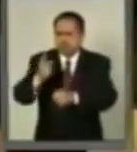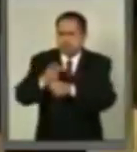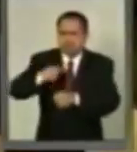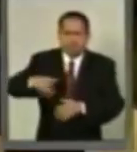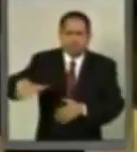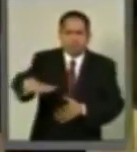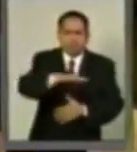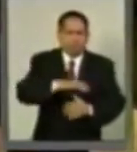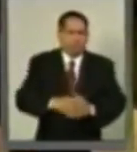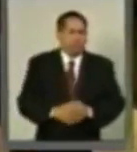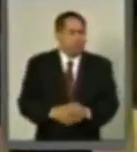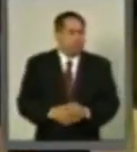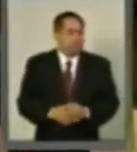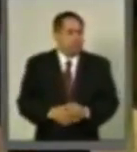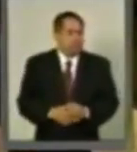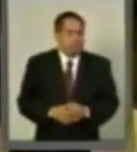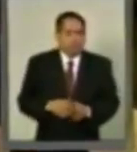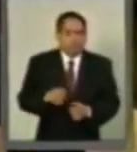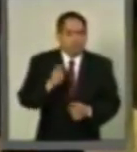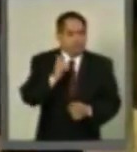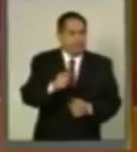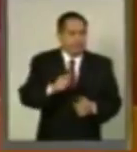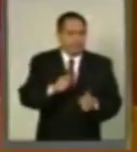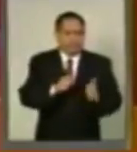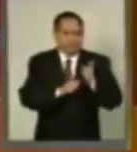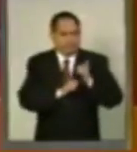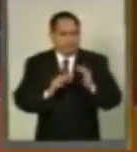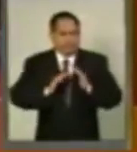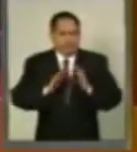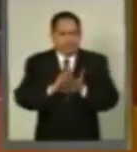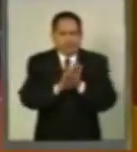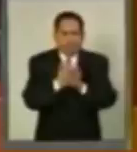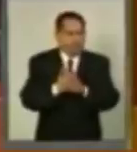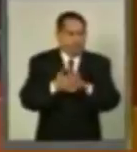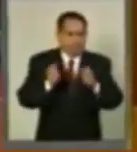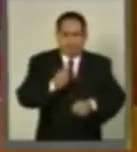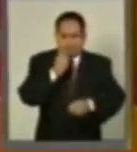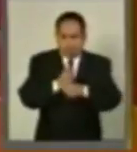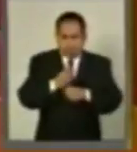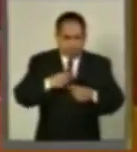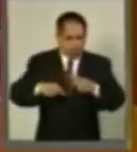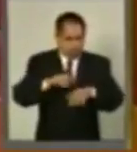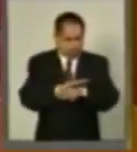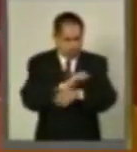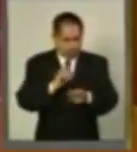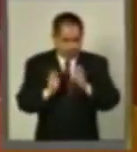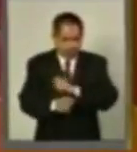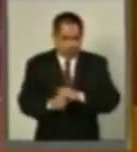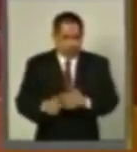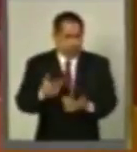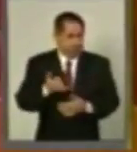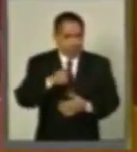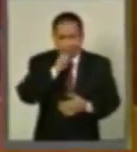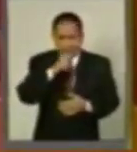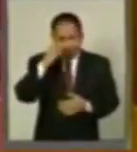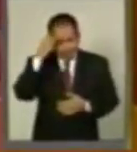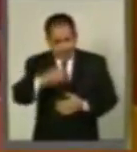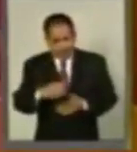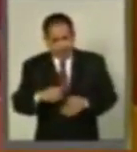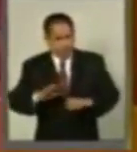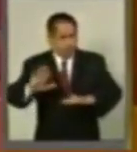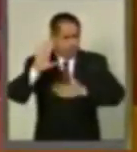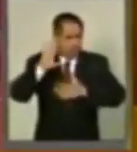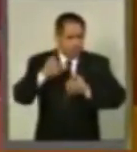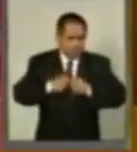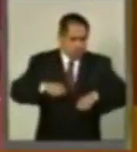personas. Se militarizaron las tareas de seguridad pública y se criminalizó la protesta